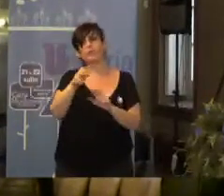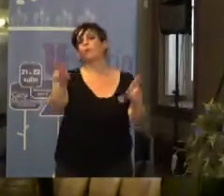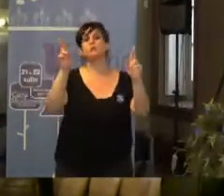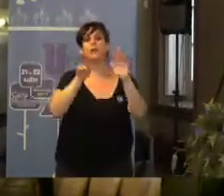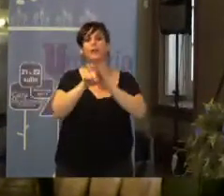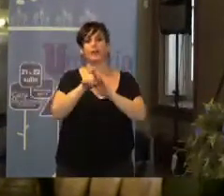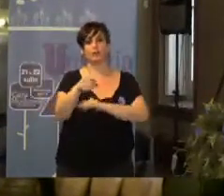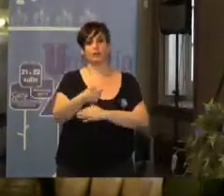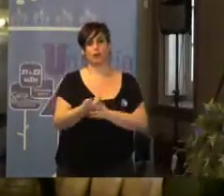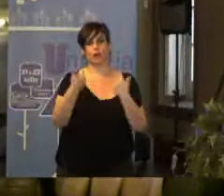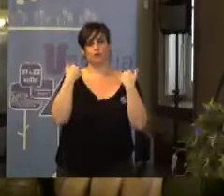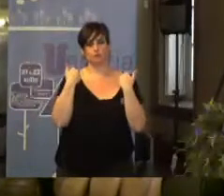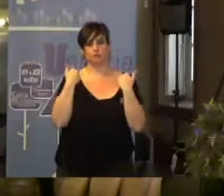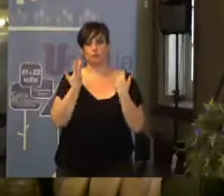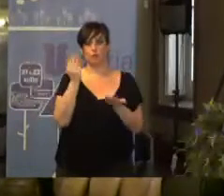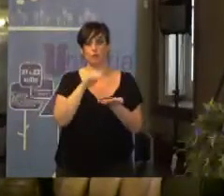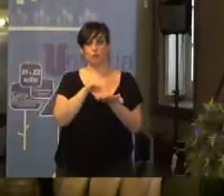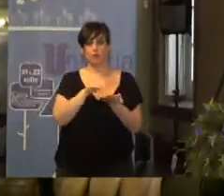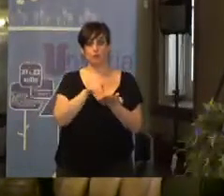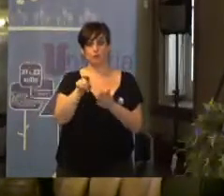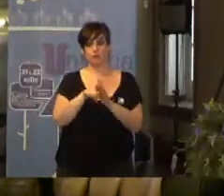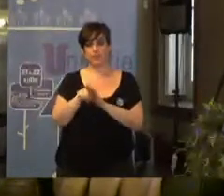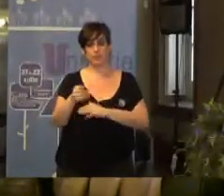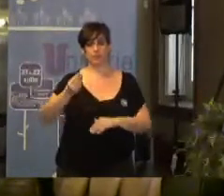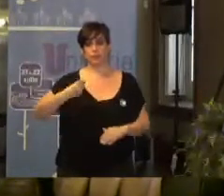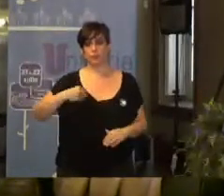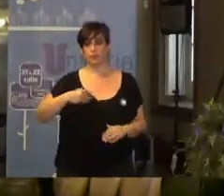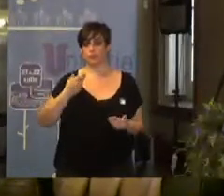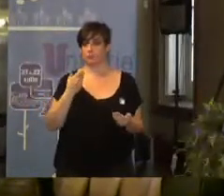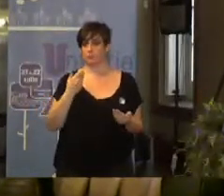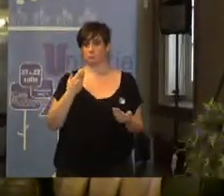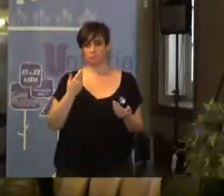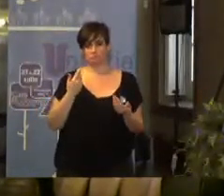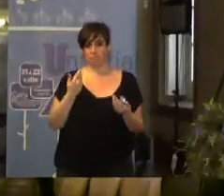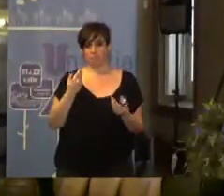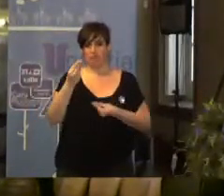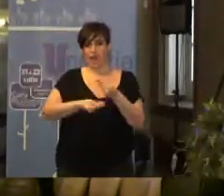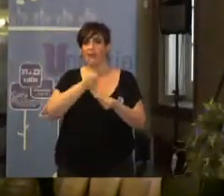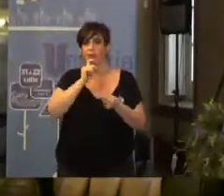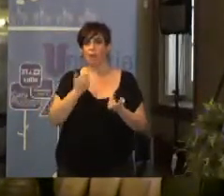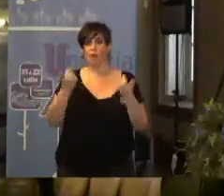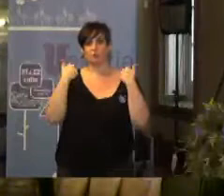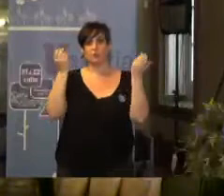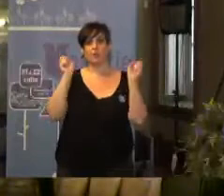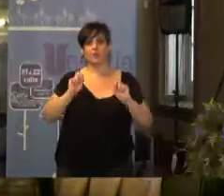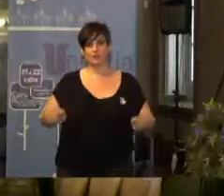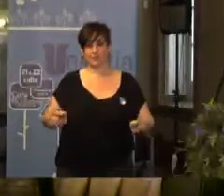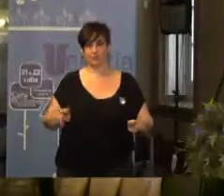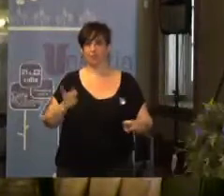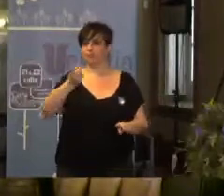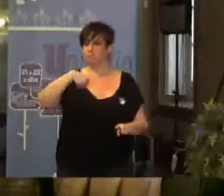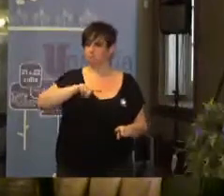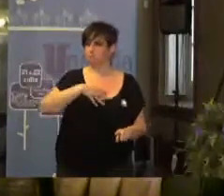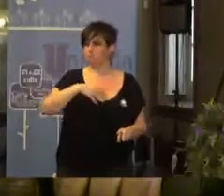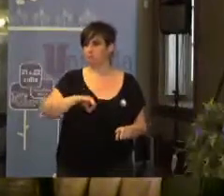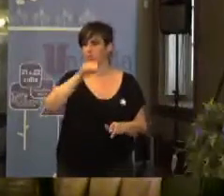E eu creo que ás veces esa xestión se trata con irresponsabilidade. É dicir, temos dereito a esperar que podemos votar o